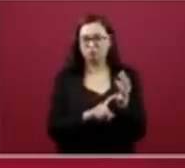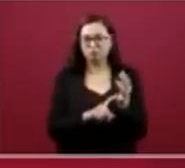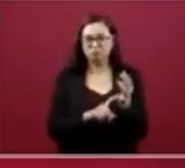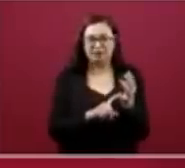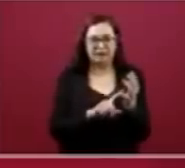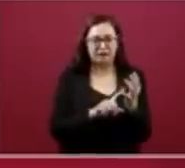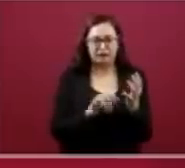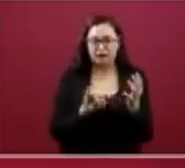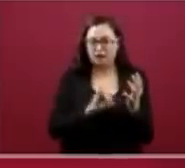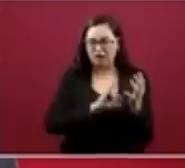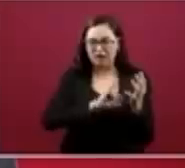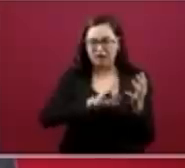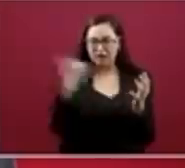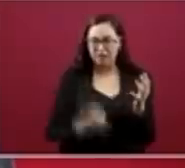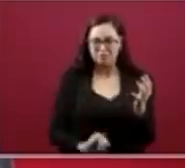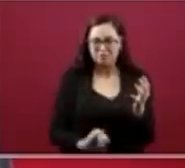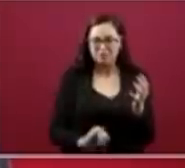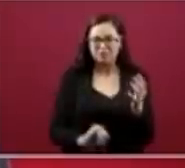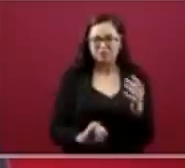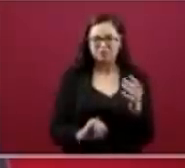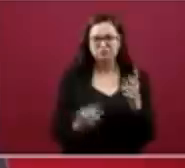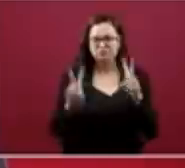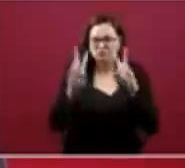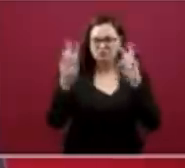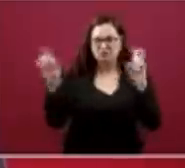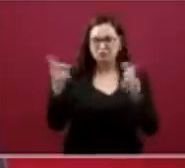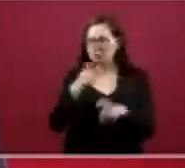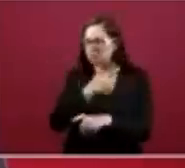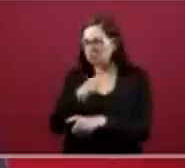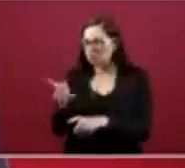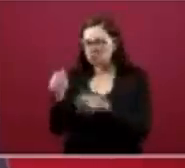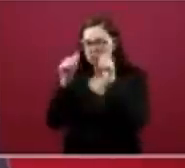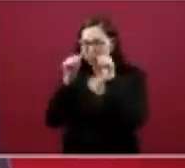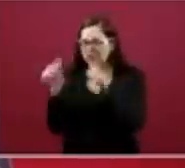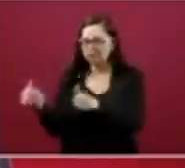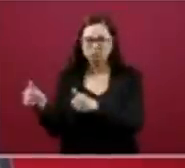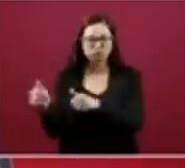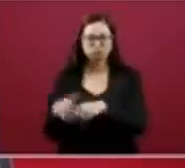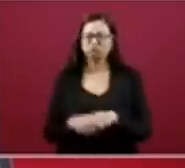menciona a los pobres.